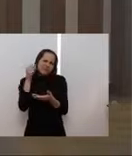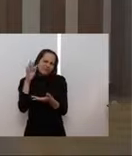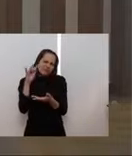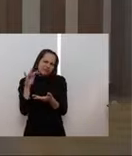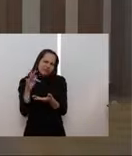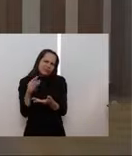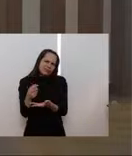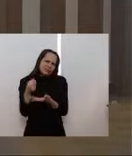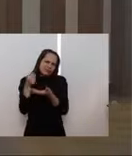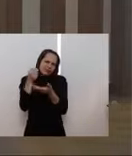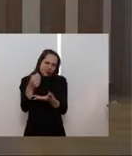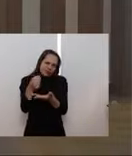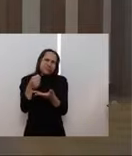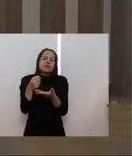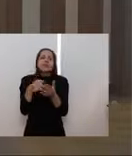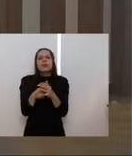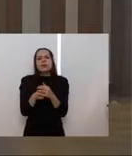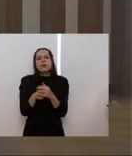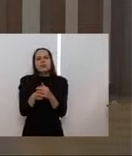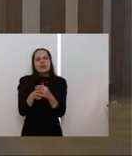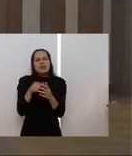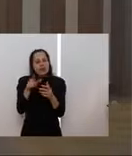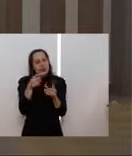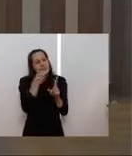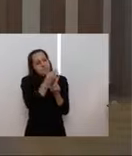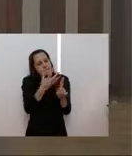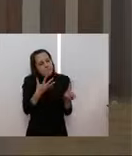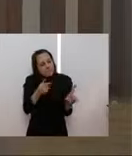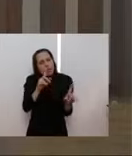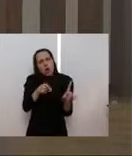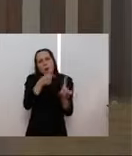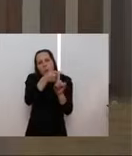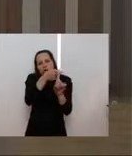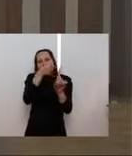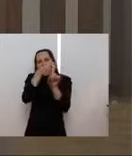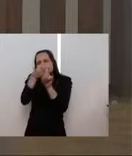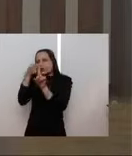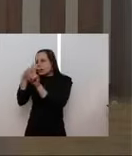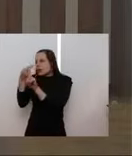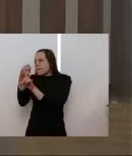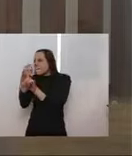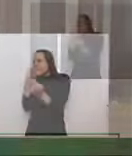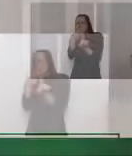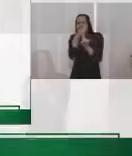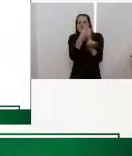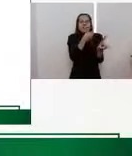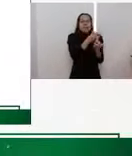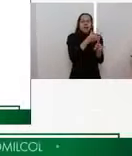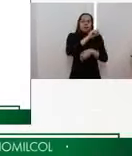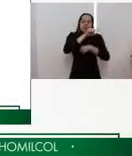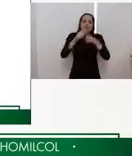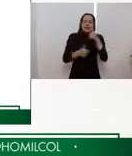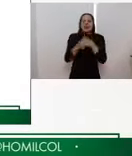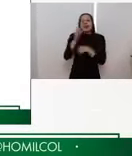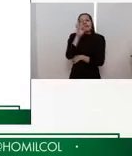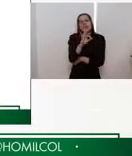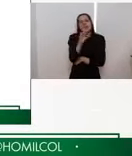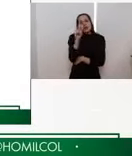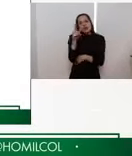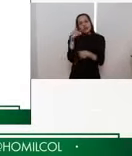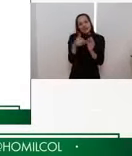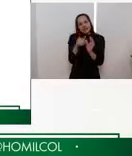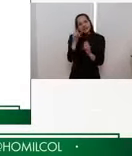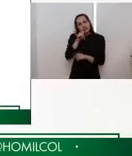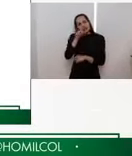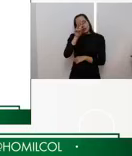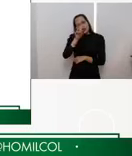tarifas a la dirección general de sanidad han impactado positivamente al subsistema en cerca de 31 mil 185 millones